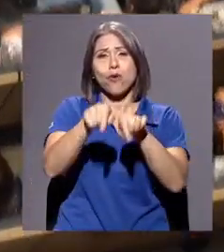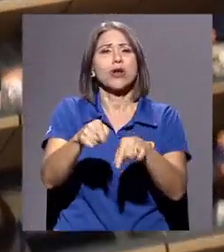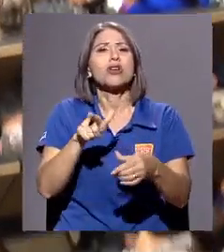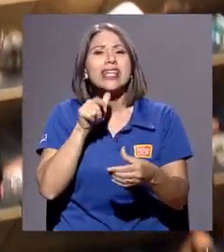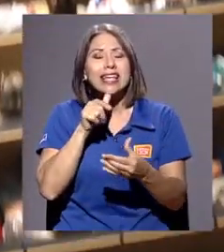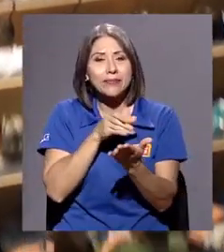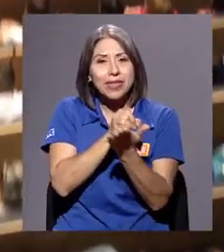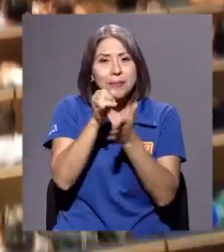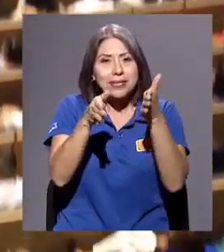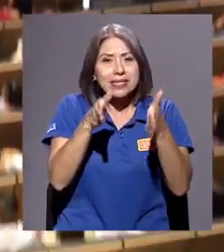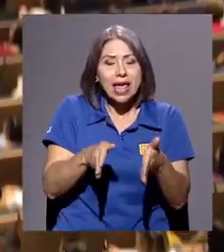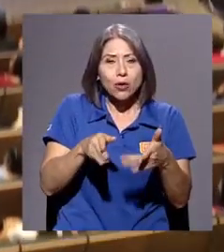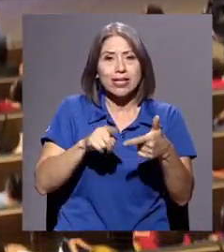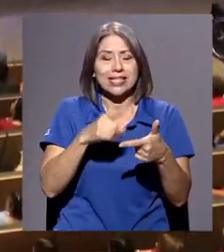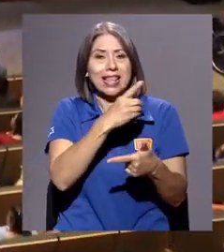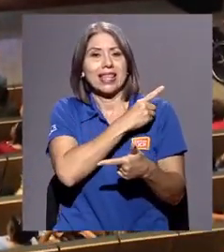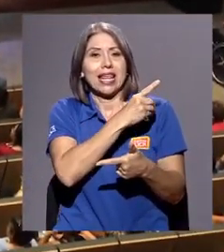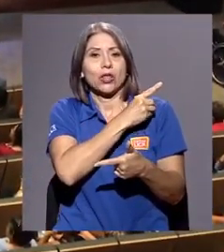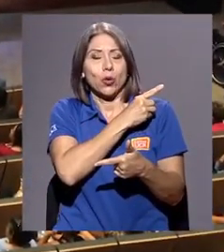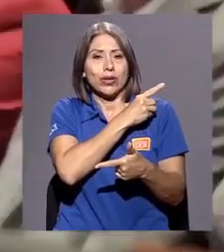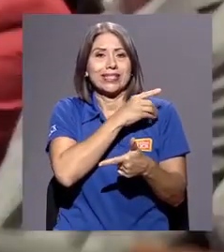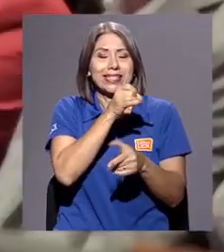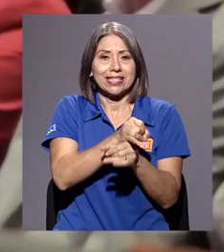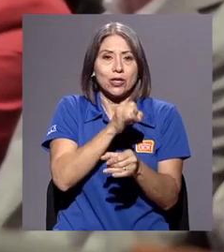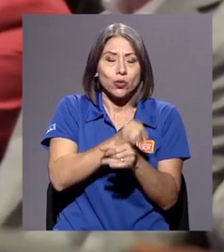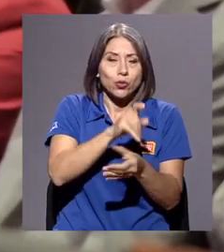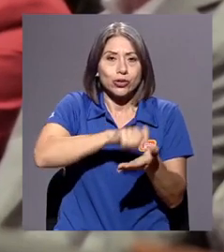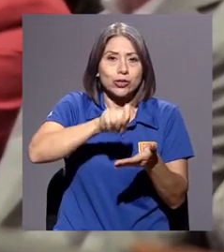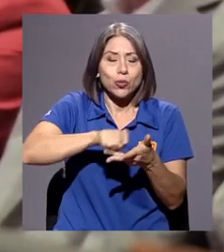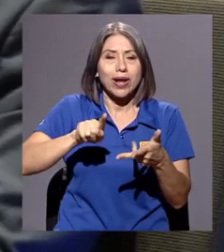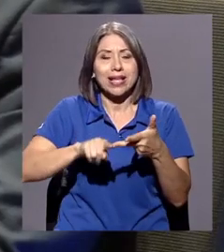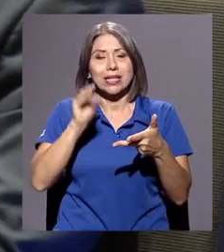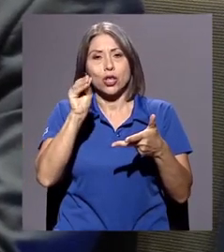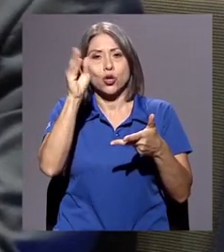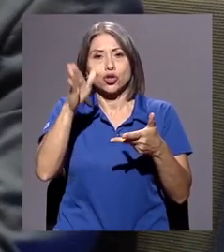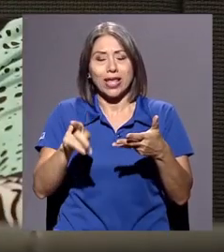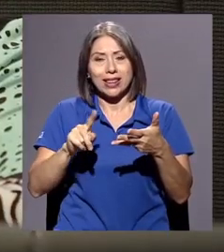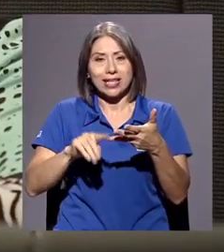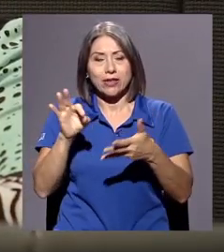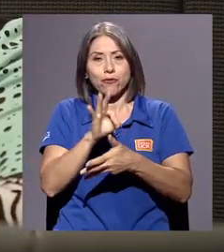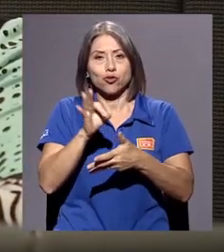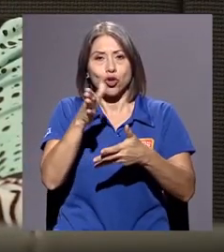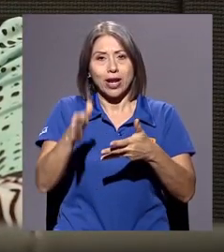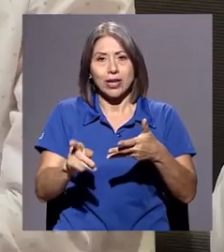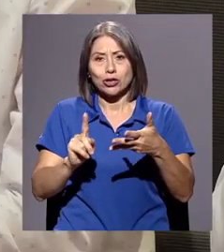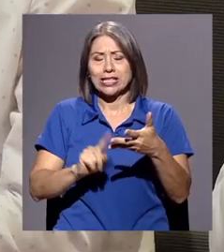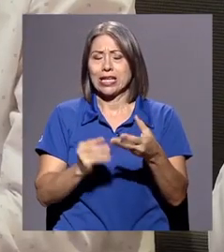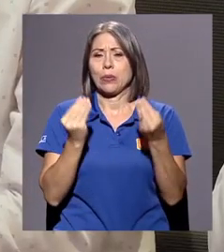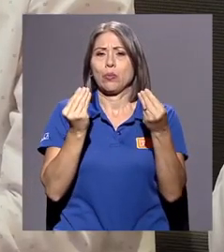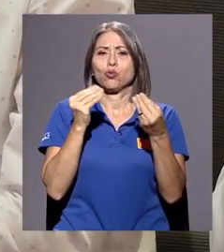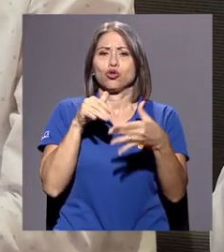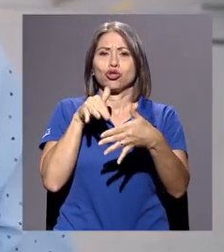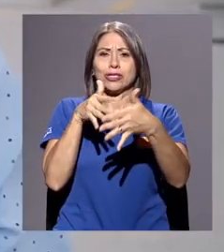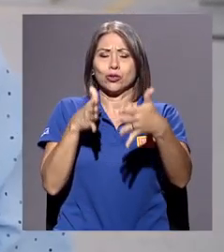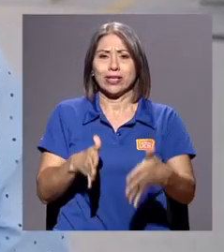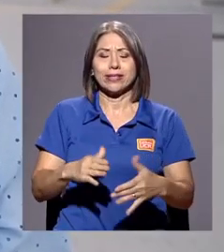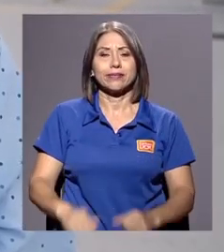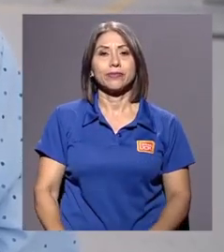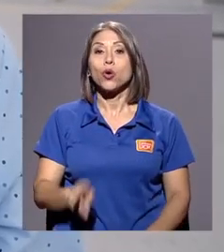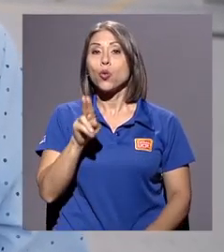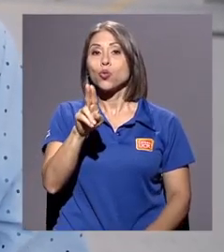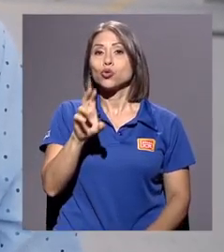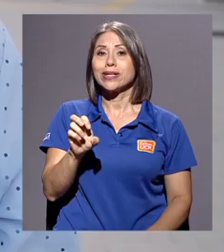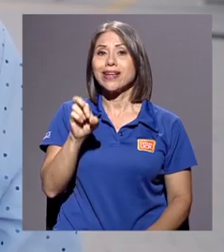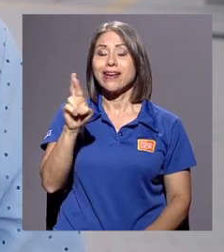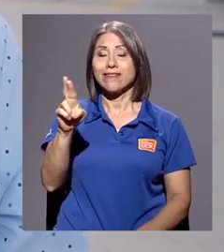investigadores, directores de institutos y escuelas, docentes, funcionarios y decenas de estudiantes. La Universidad de Costa